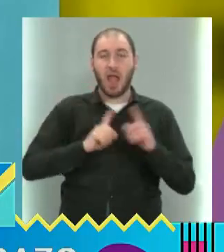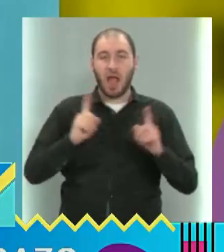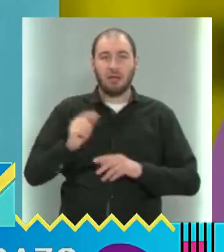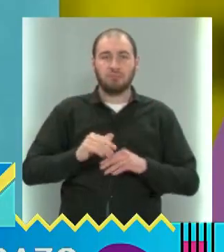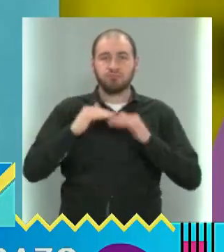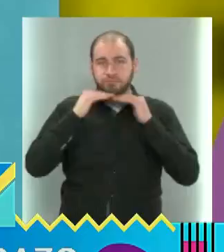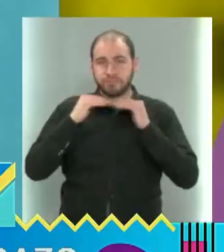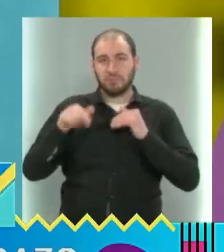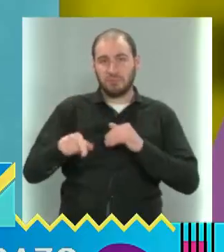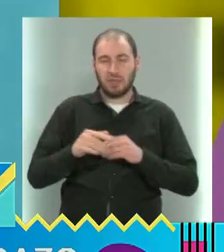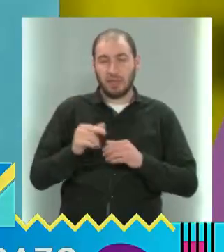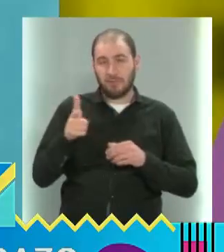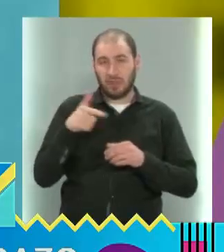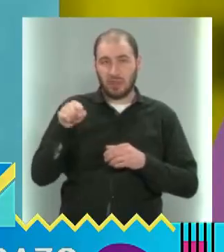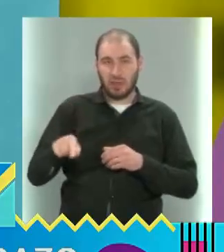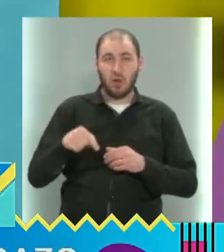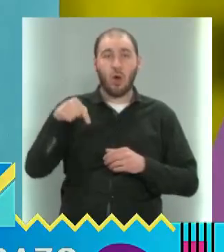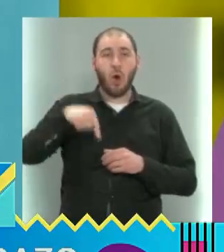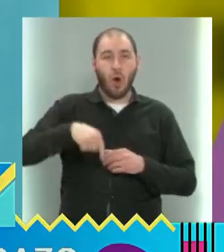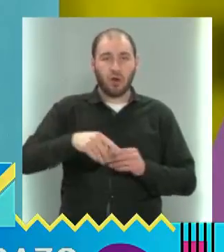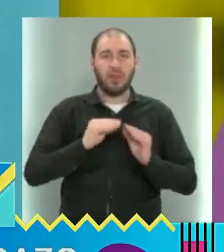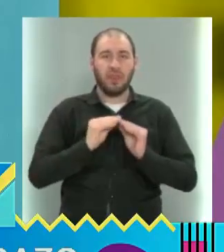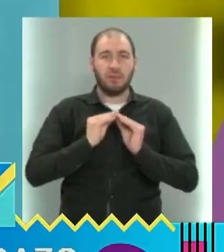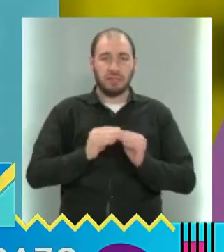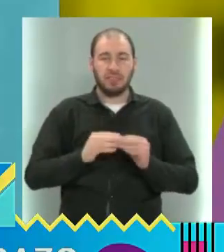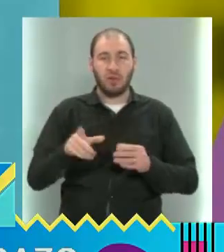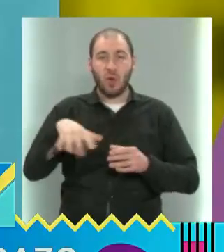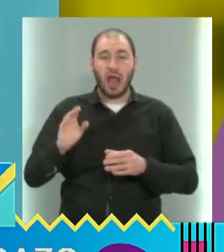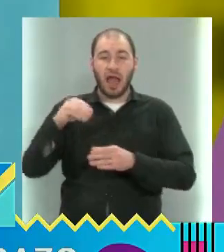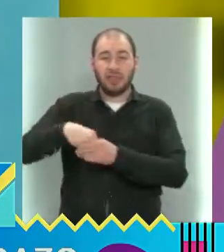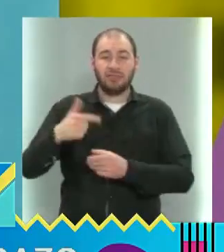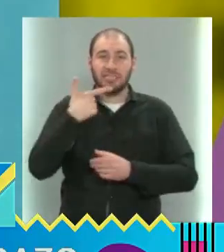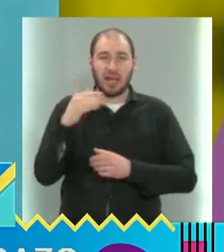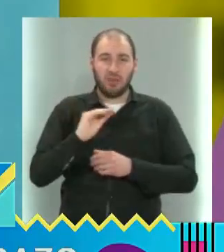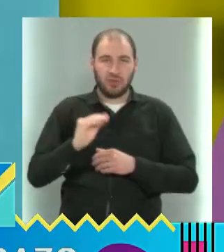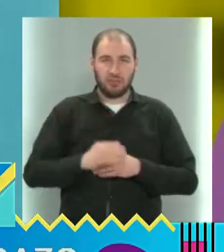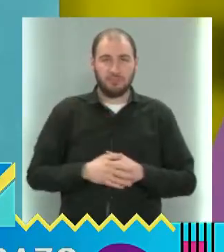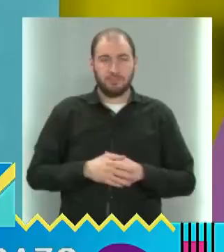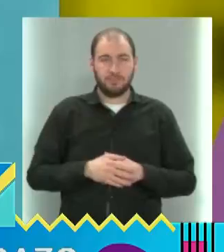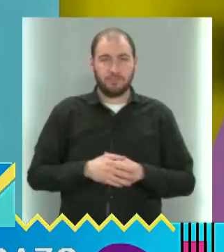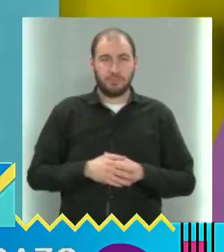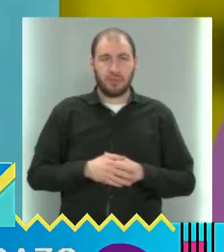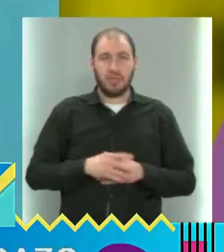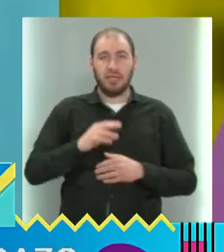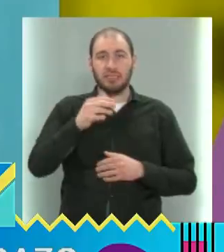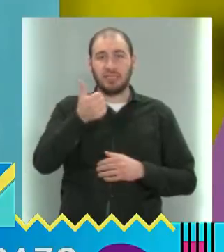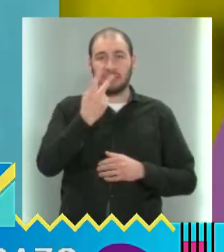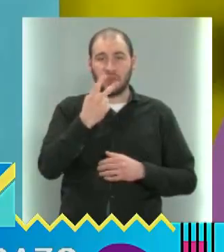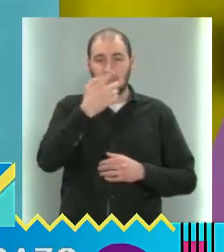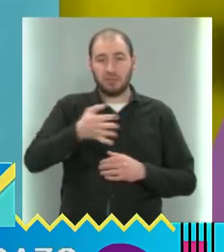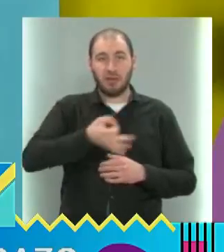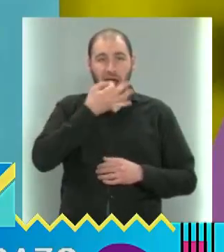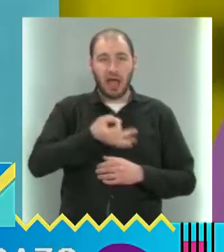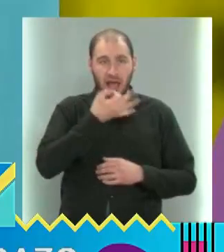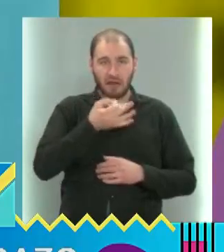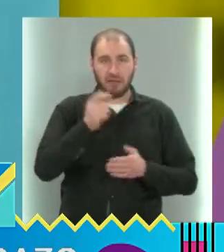podíamos ver recién en el clip, y hoy se está tratando en el recinto, en la Cámara Alta, en senadores, ¿sí? 62 oradores son los